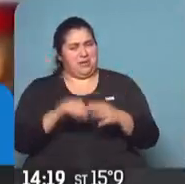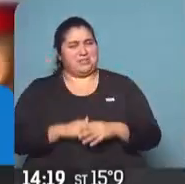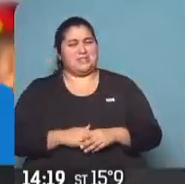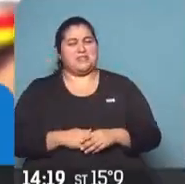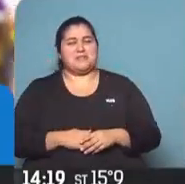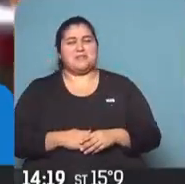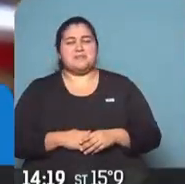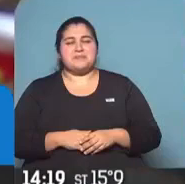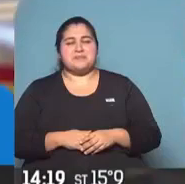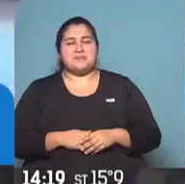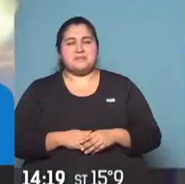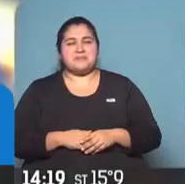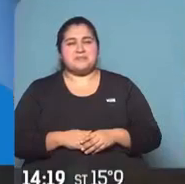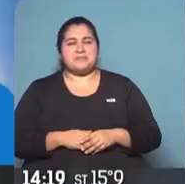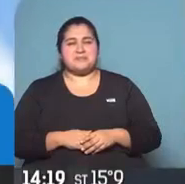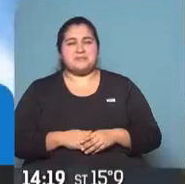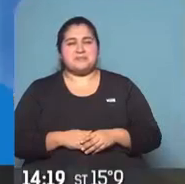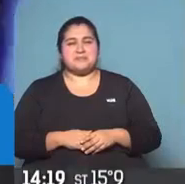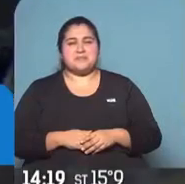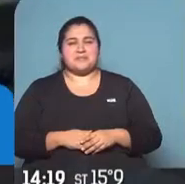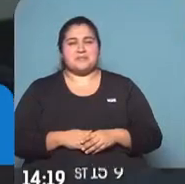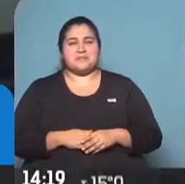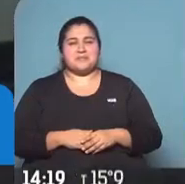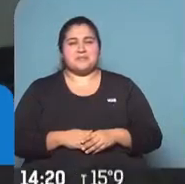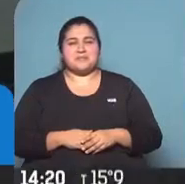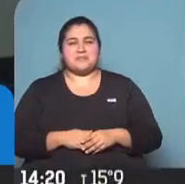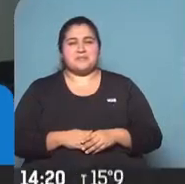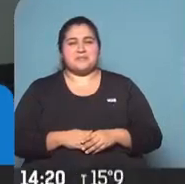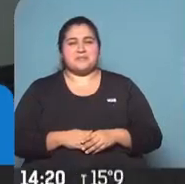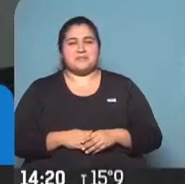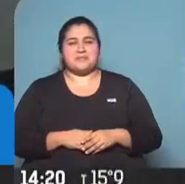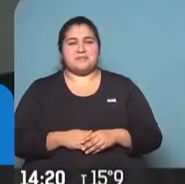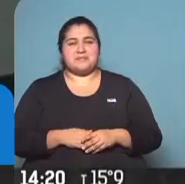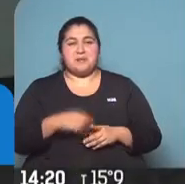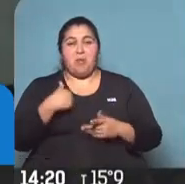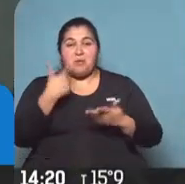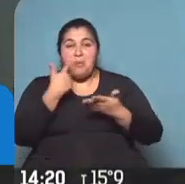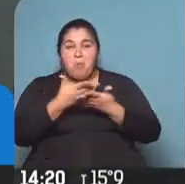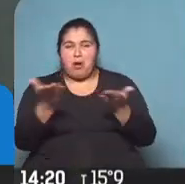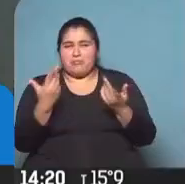cuando me escucho quiere más posible